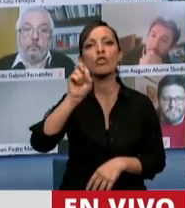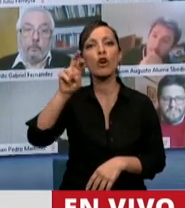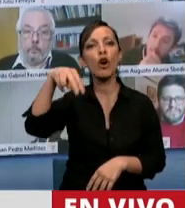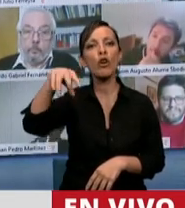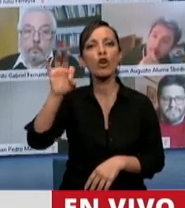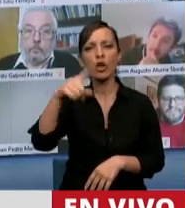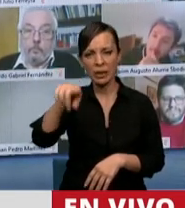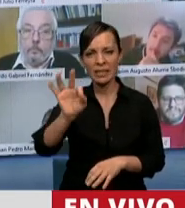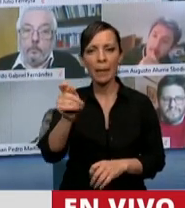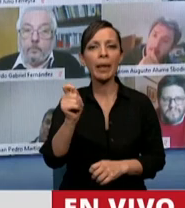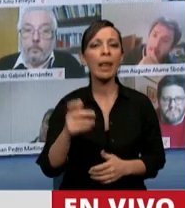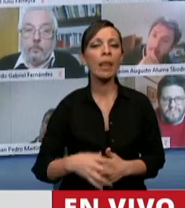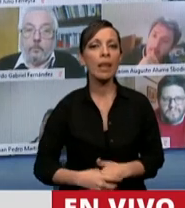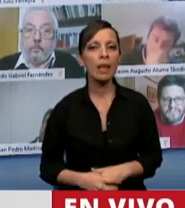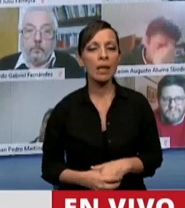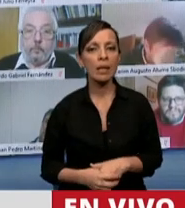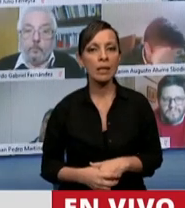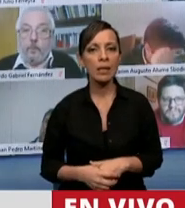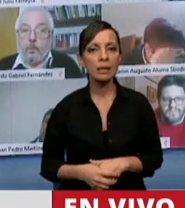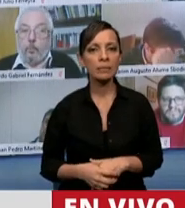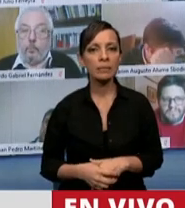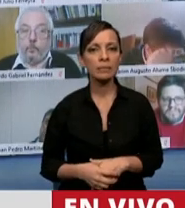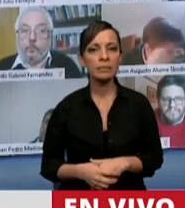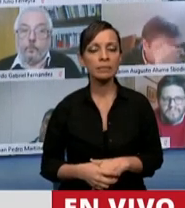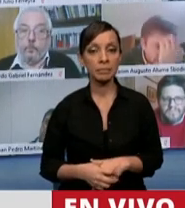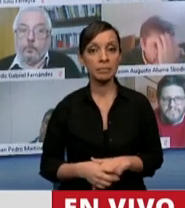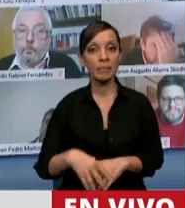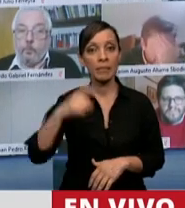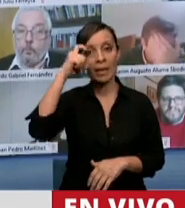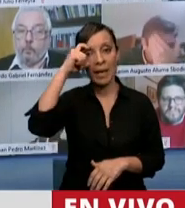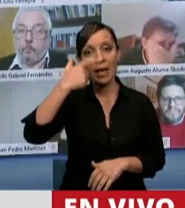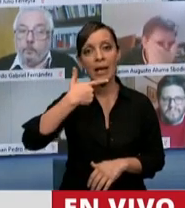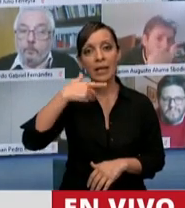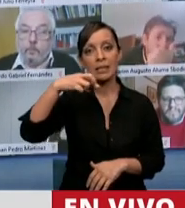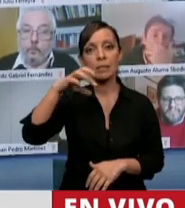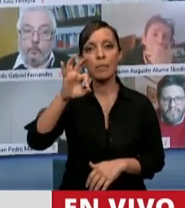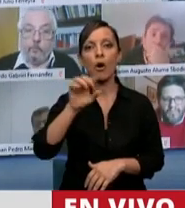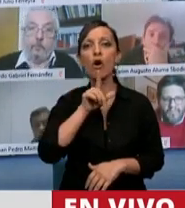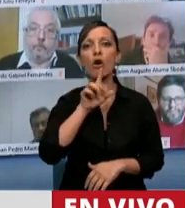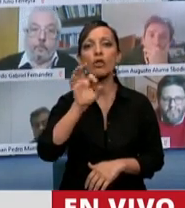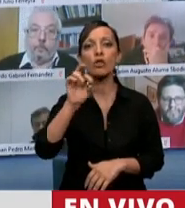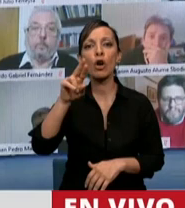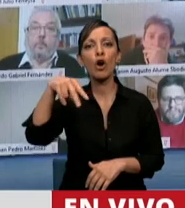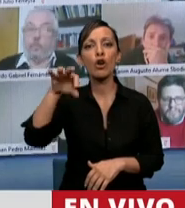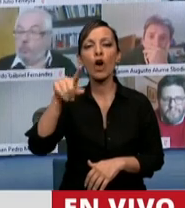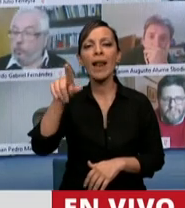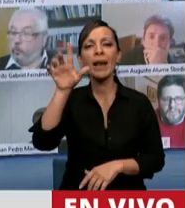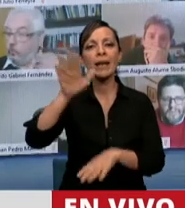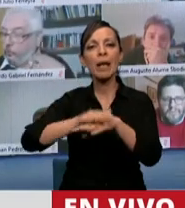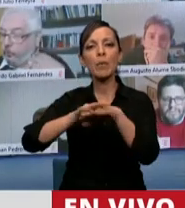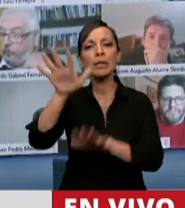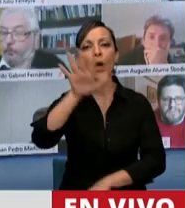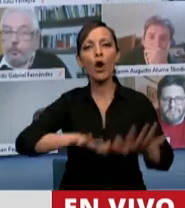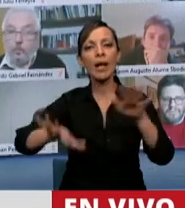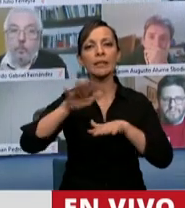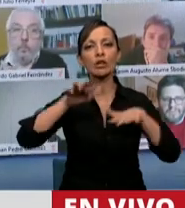era ángel josepo tornó ángel josepo torno fue quien organizaba las marchas de la ciudad